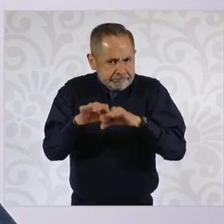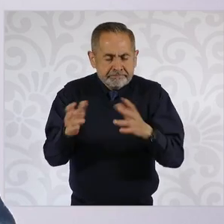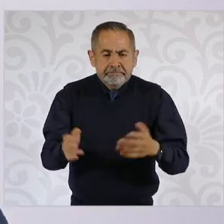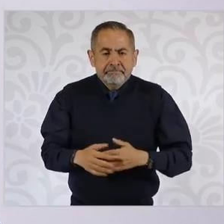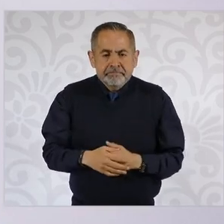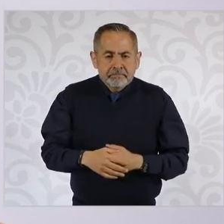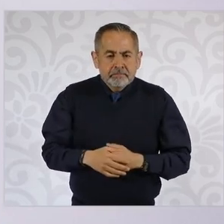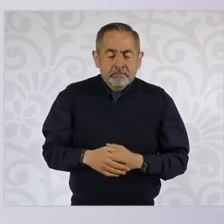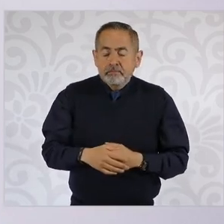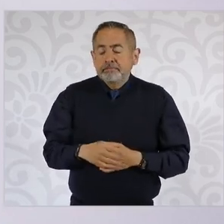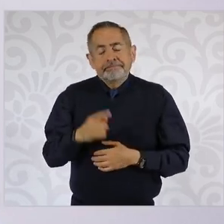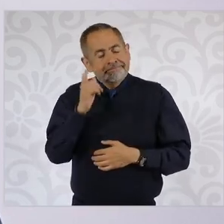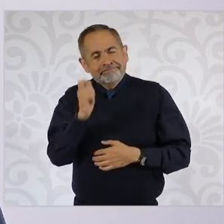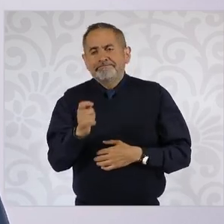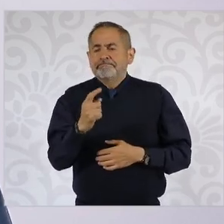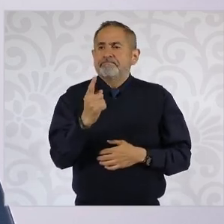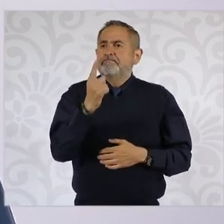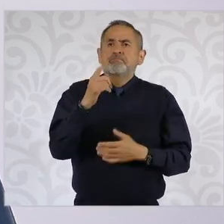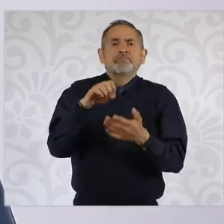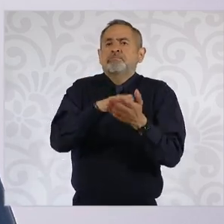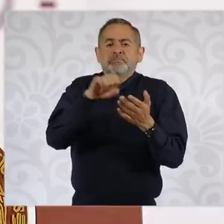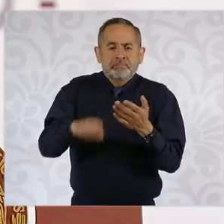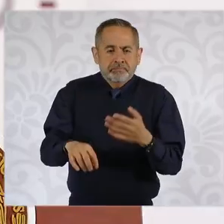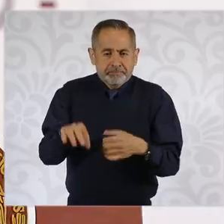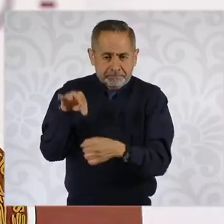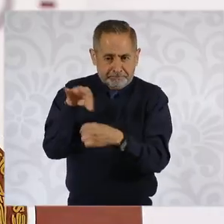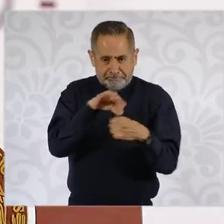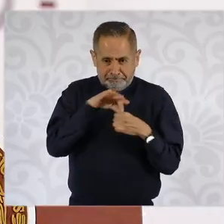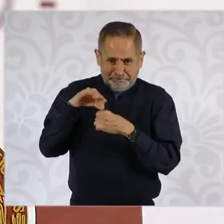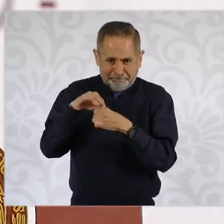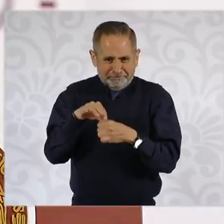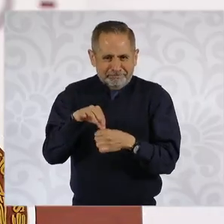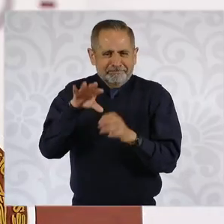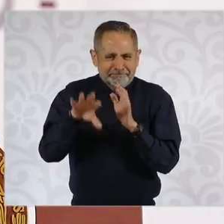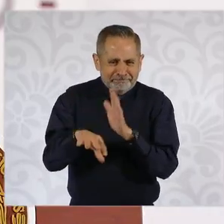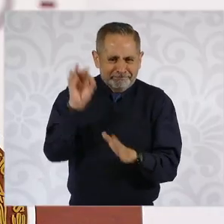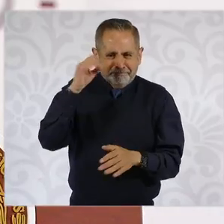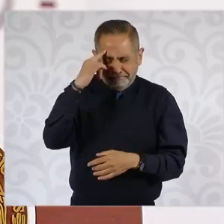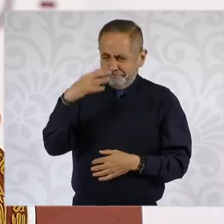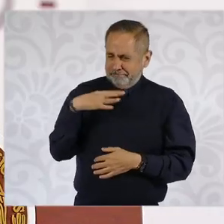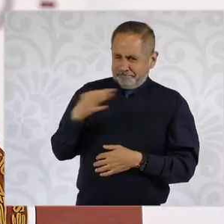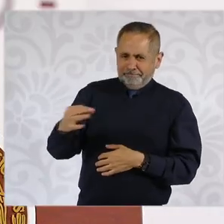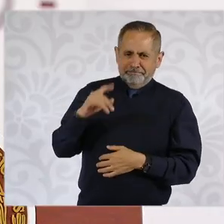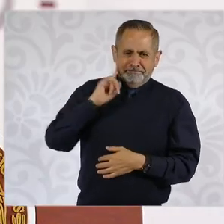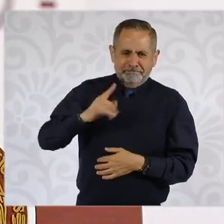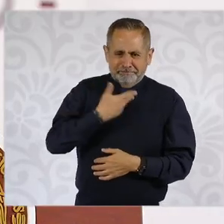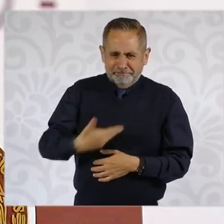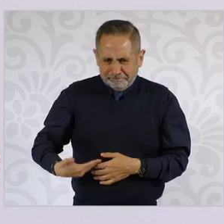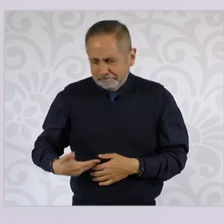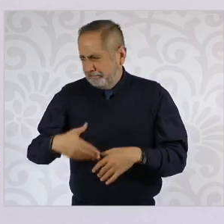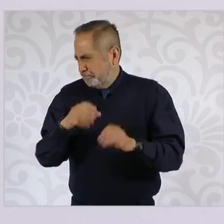La virtud de una, por ejemplo, elección a presidenta de la República